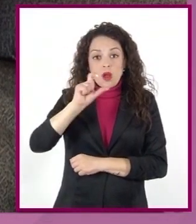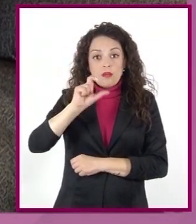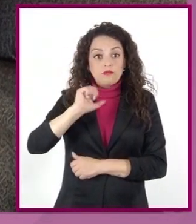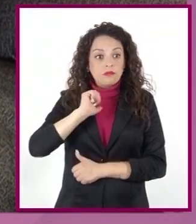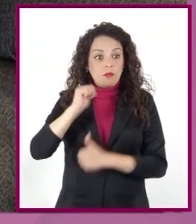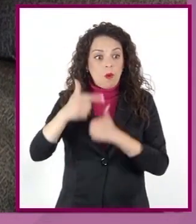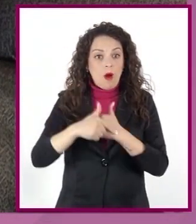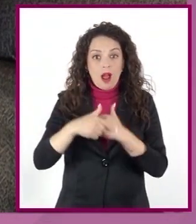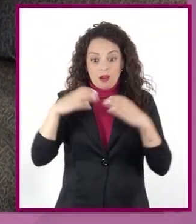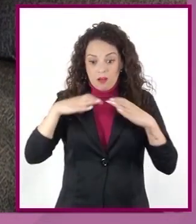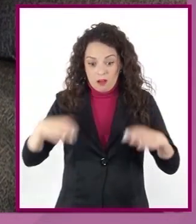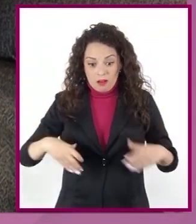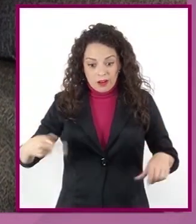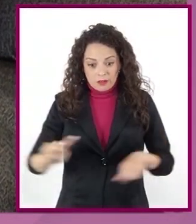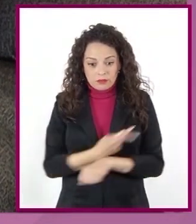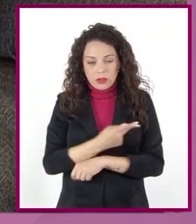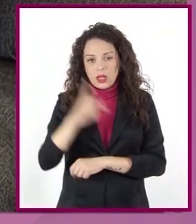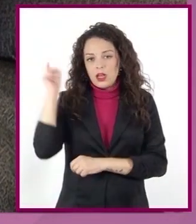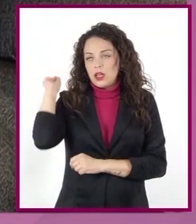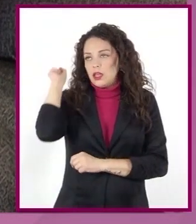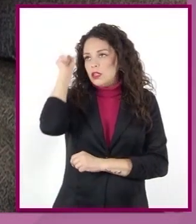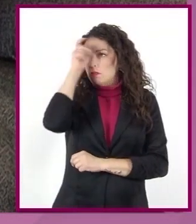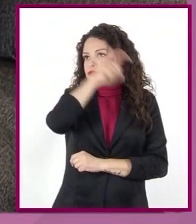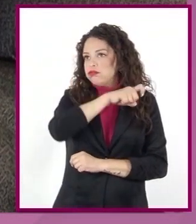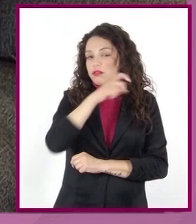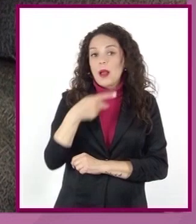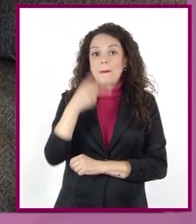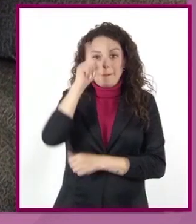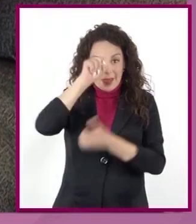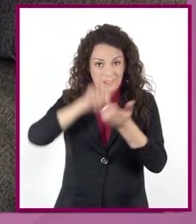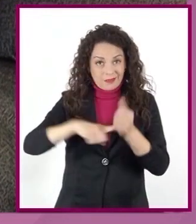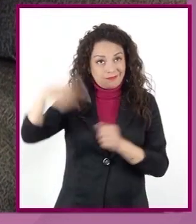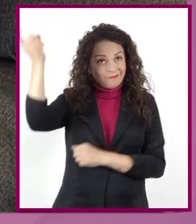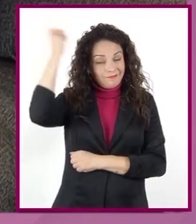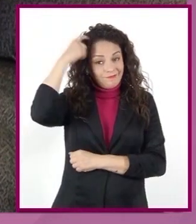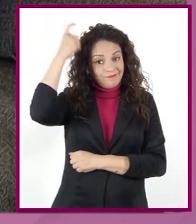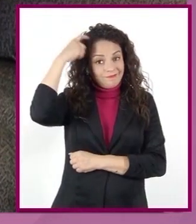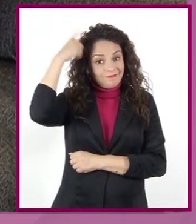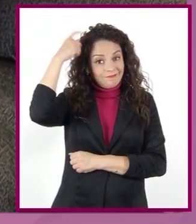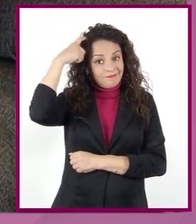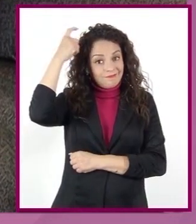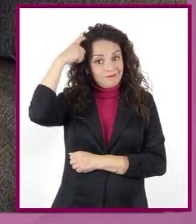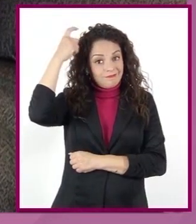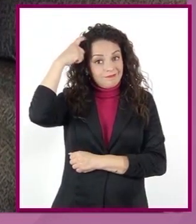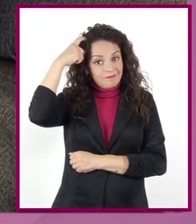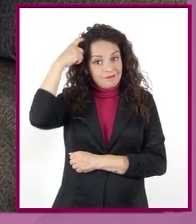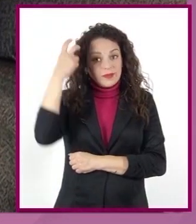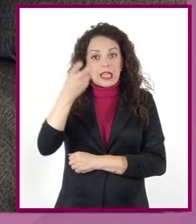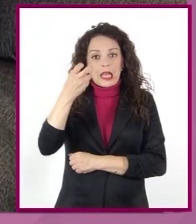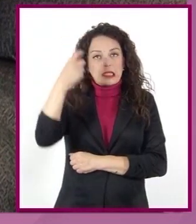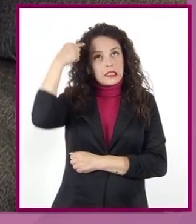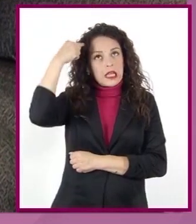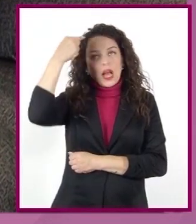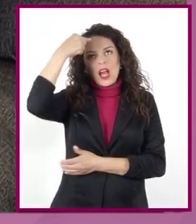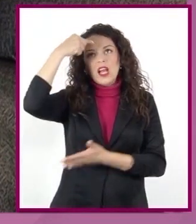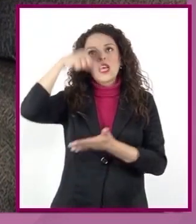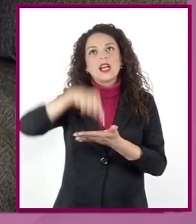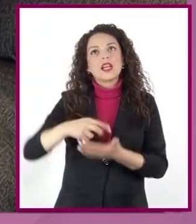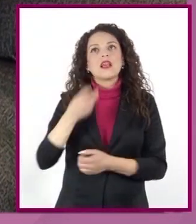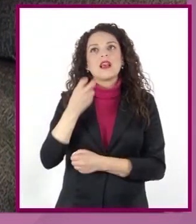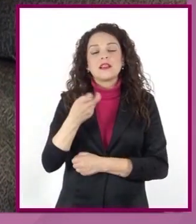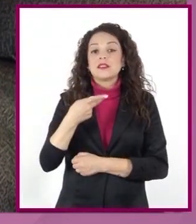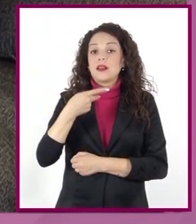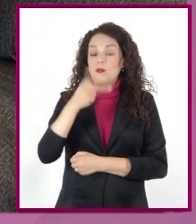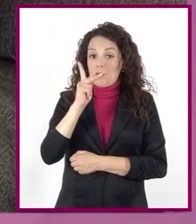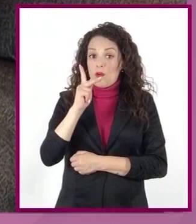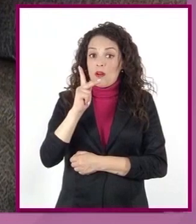veces no permite que nos volvamos a levantar, es esto. Es como nos estamos viendo, es como creemos que es la situación. Porque a mí en ese entonces